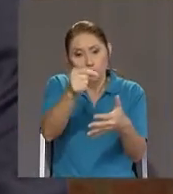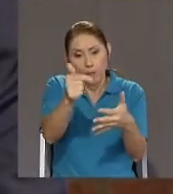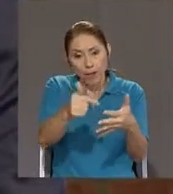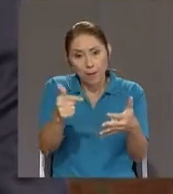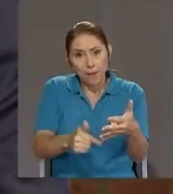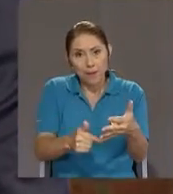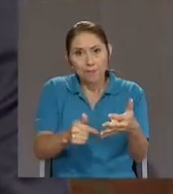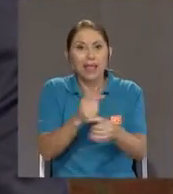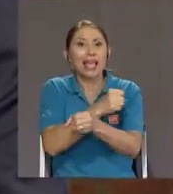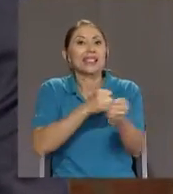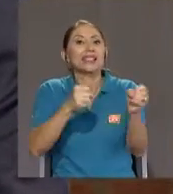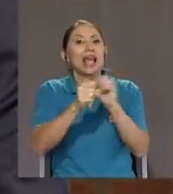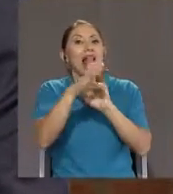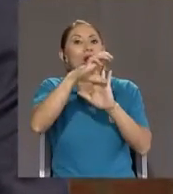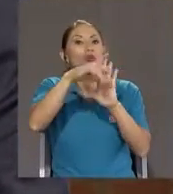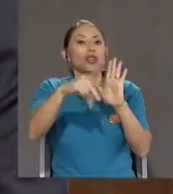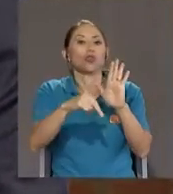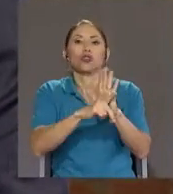derrumbó,